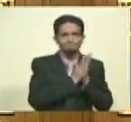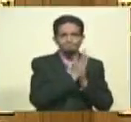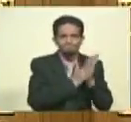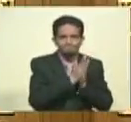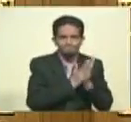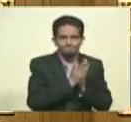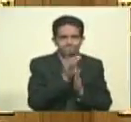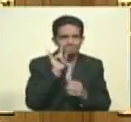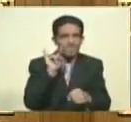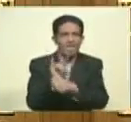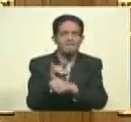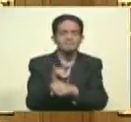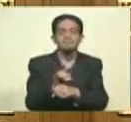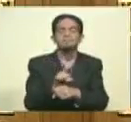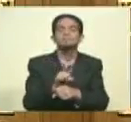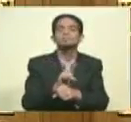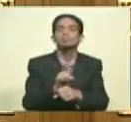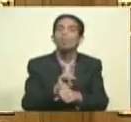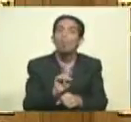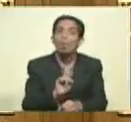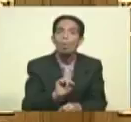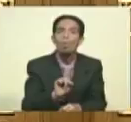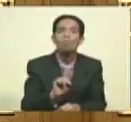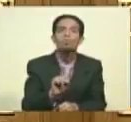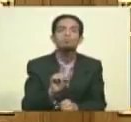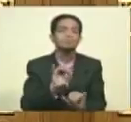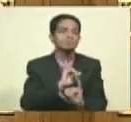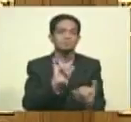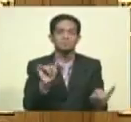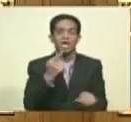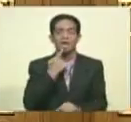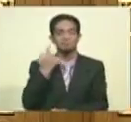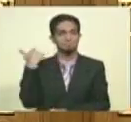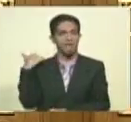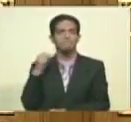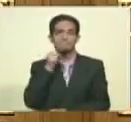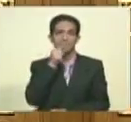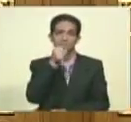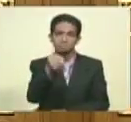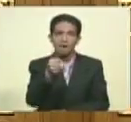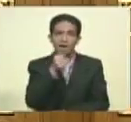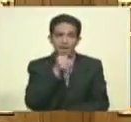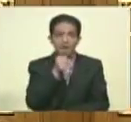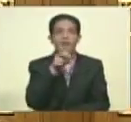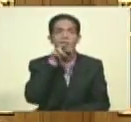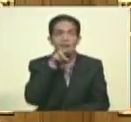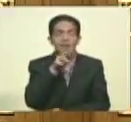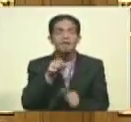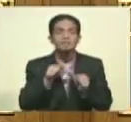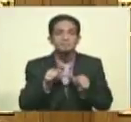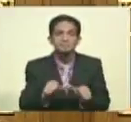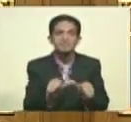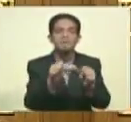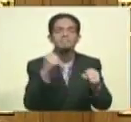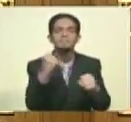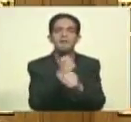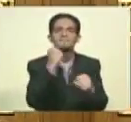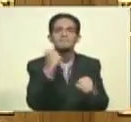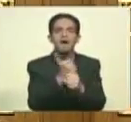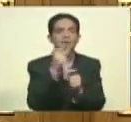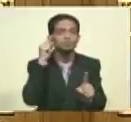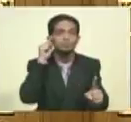pero sí, lo han dicho los compañeros, las compañeras que me antecedieron en la palabra, seguimos trabajando por la